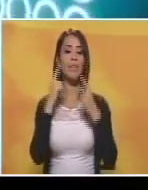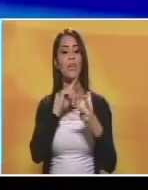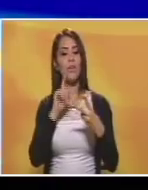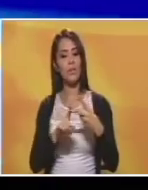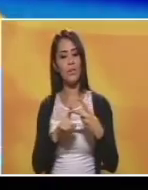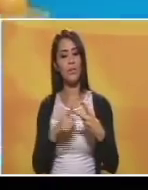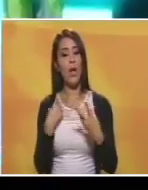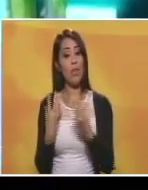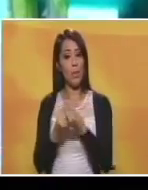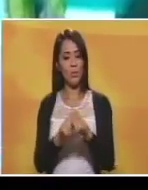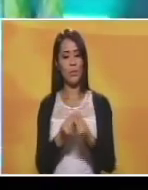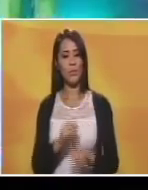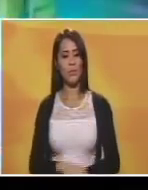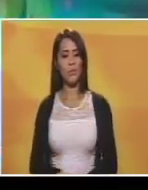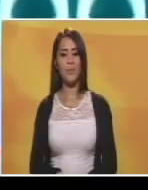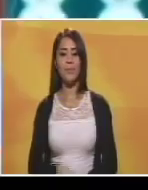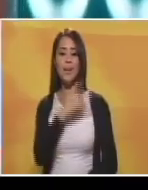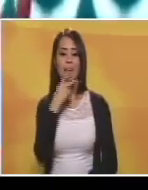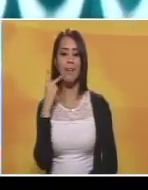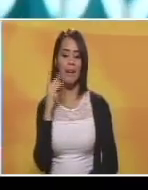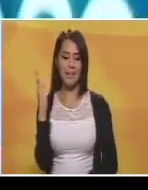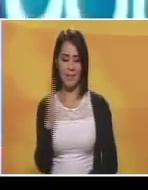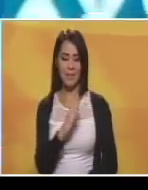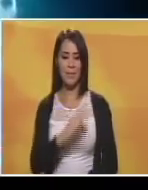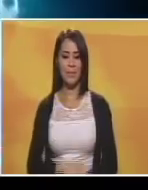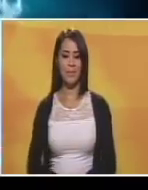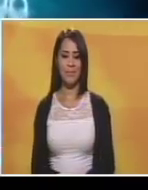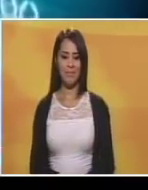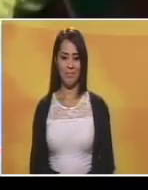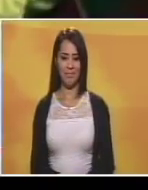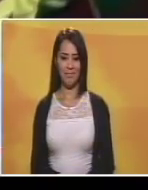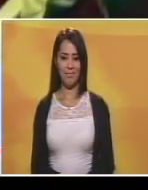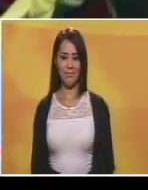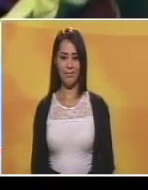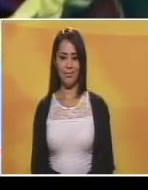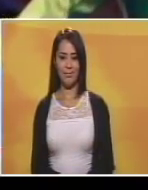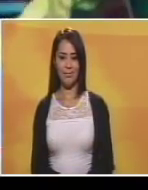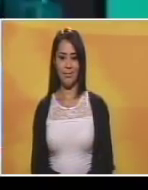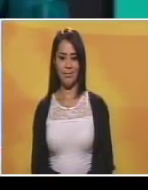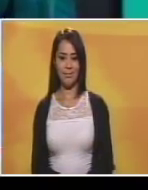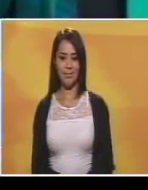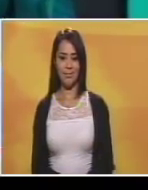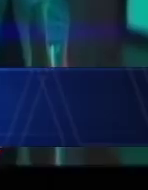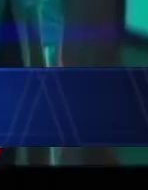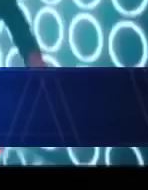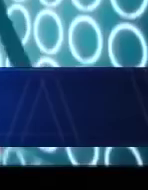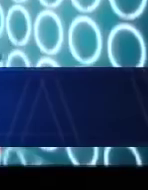juntos. Los detalles los cuenta Carielis Cuadros en Estrenos y Estrellas.